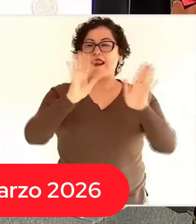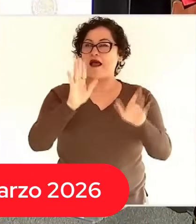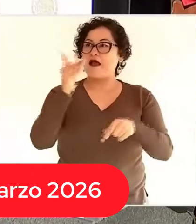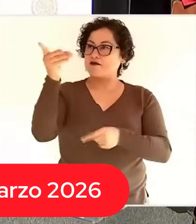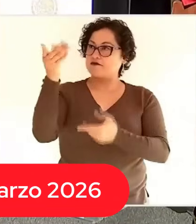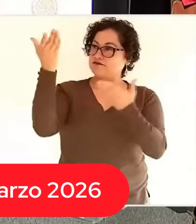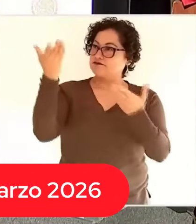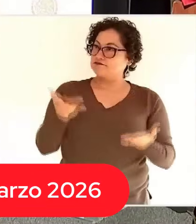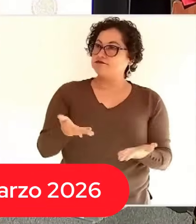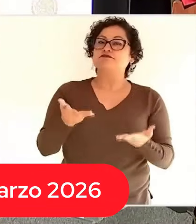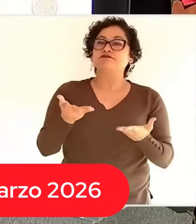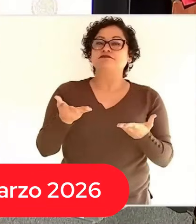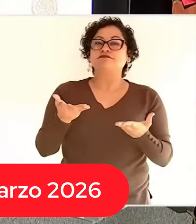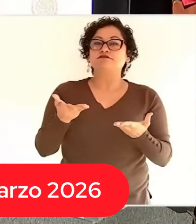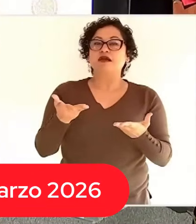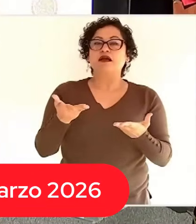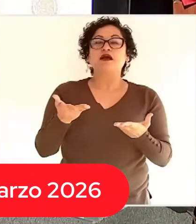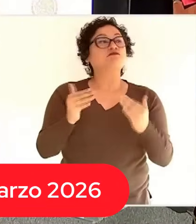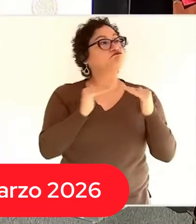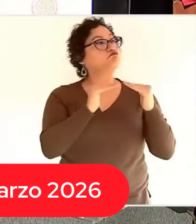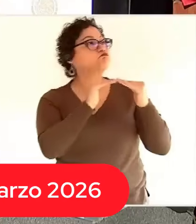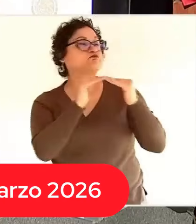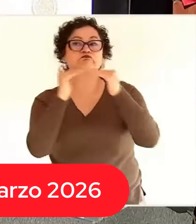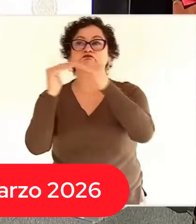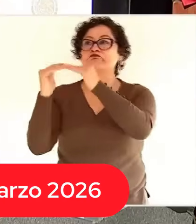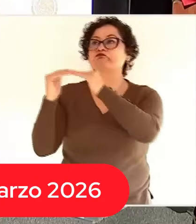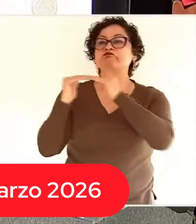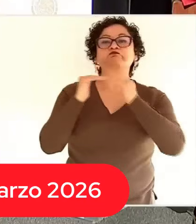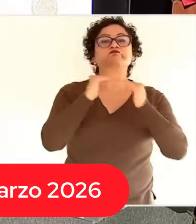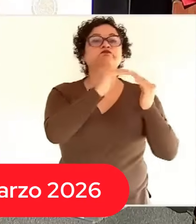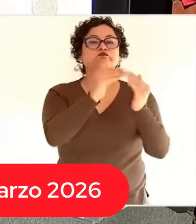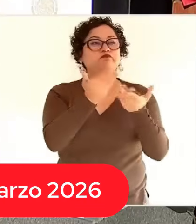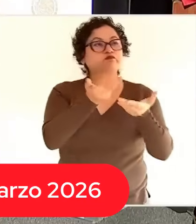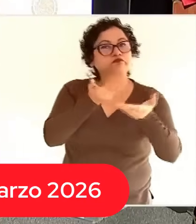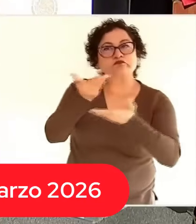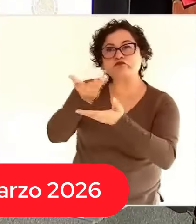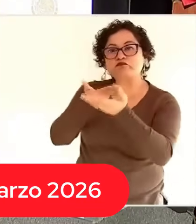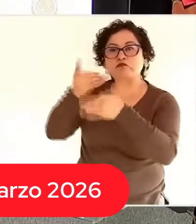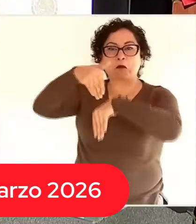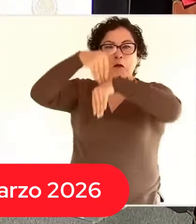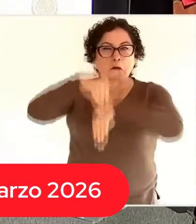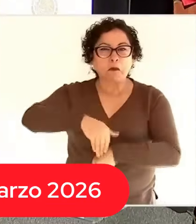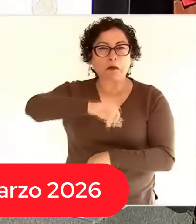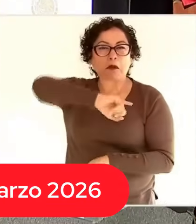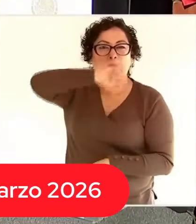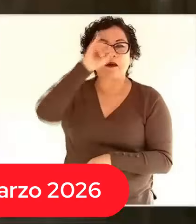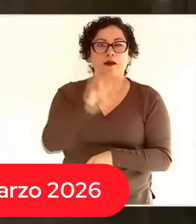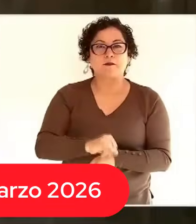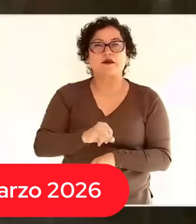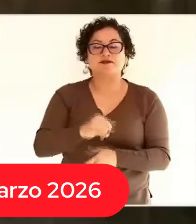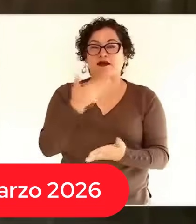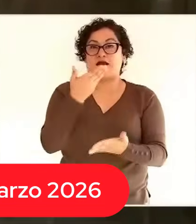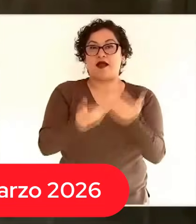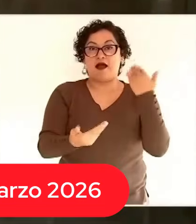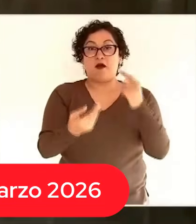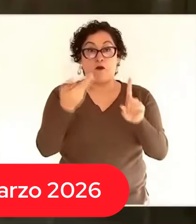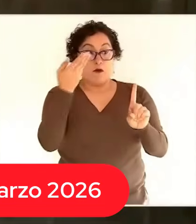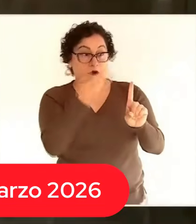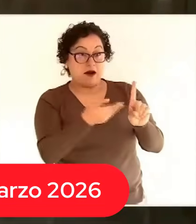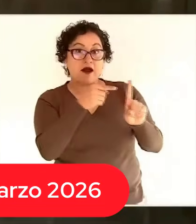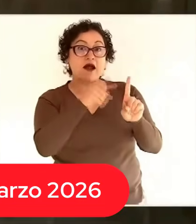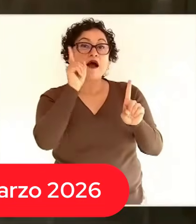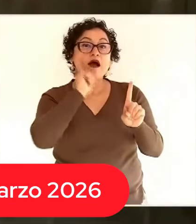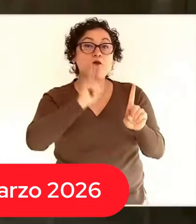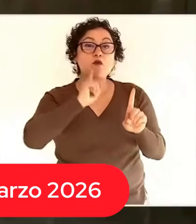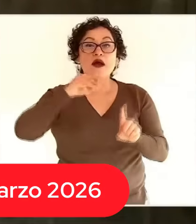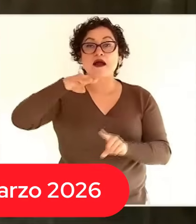con coordinación, sí, pero nunca con subordinación. Que la memoria de Margarita Maza nos convoque